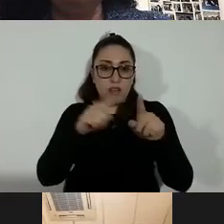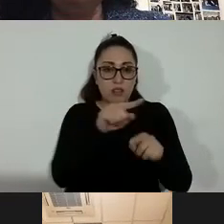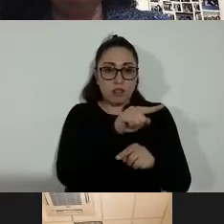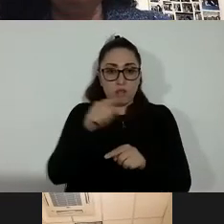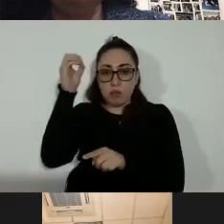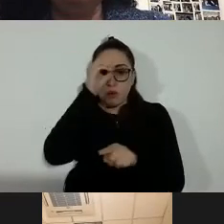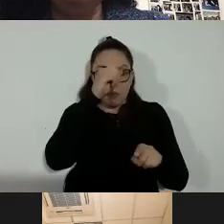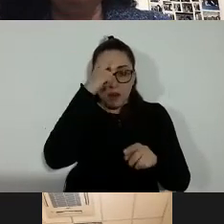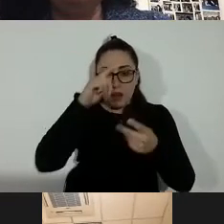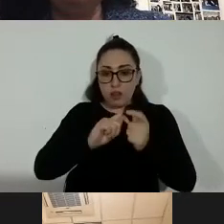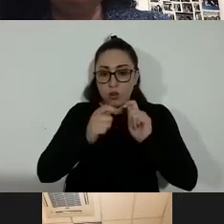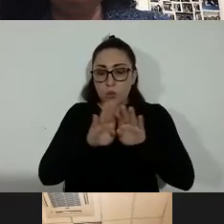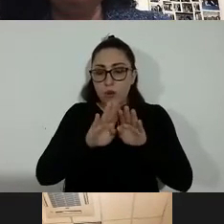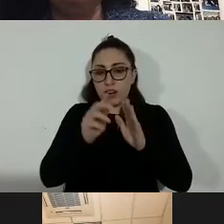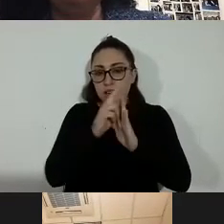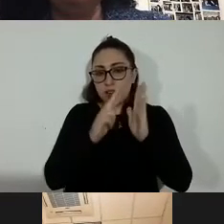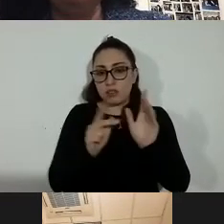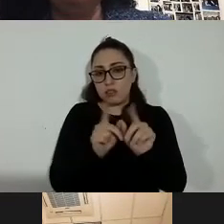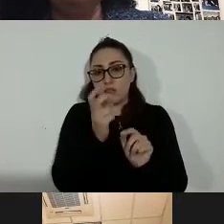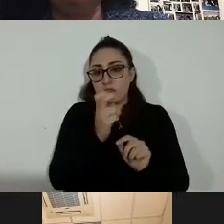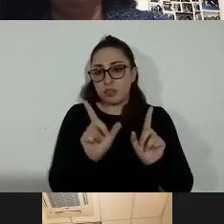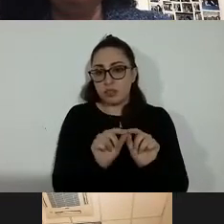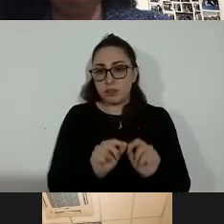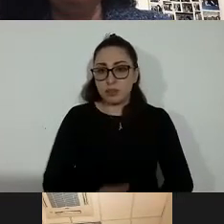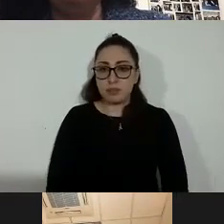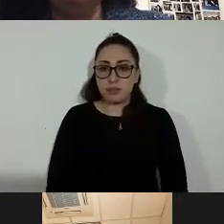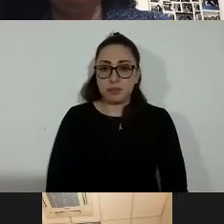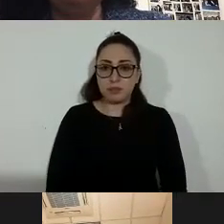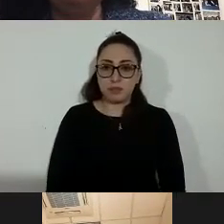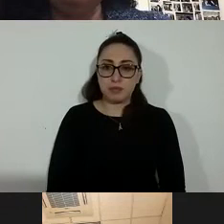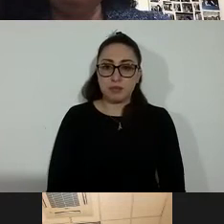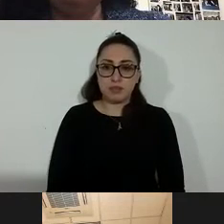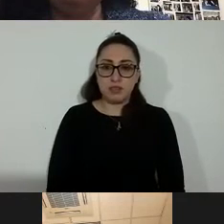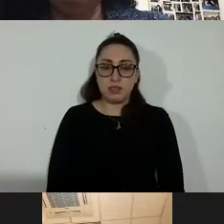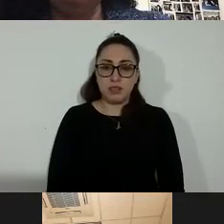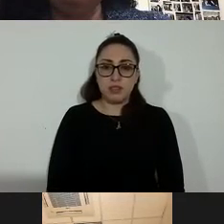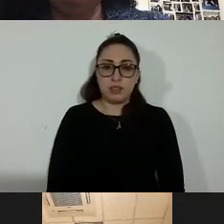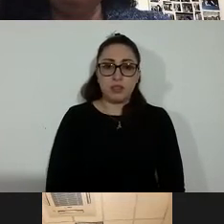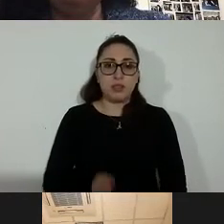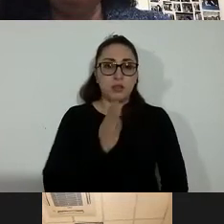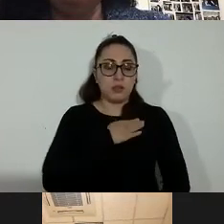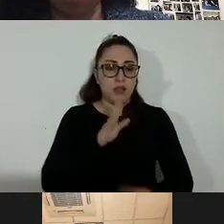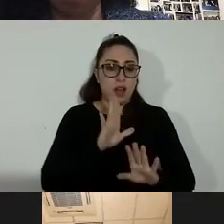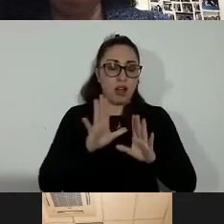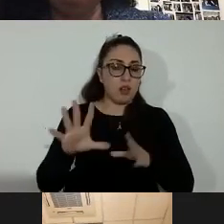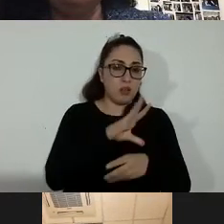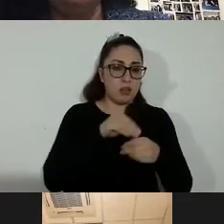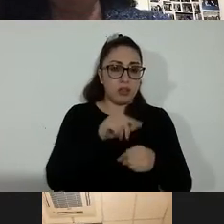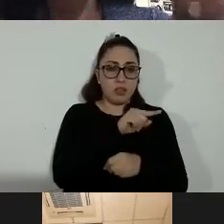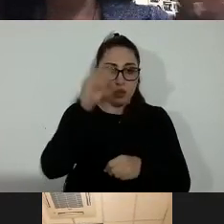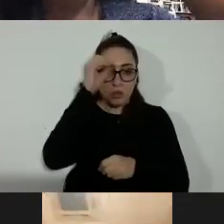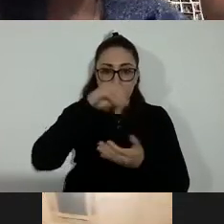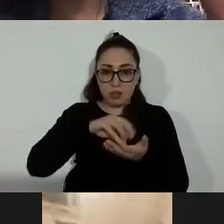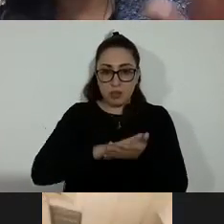la interpretación del reglamento. Es todo, presidente. Muchas gracias. Muchas gracias. Quedaron asentadas las posiciones